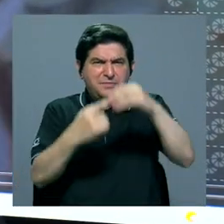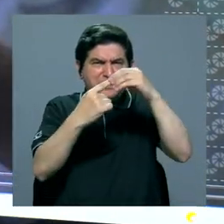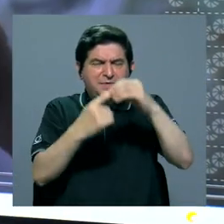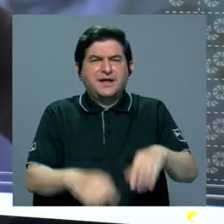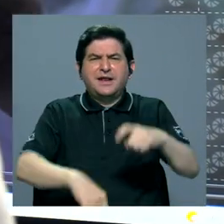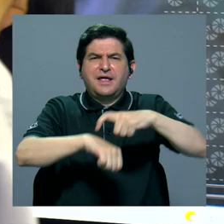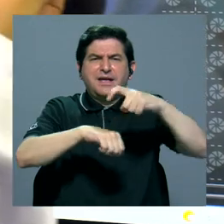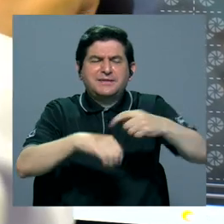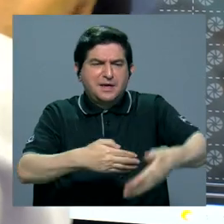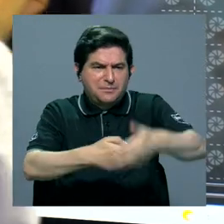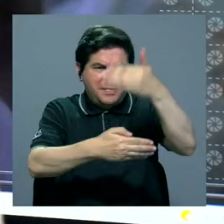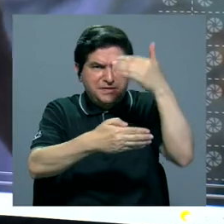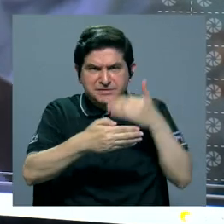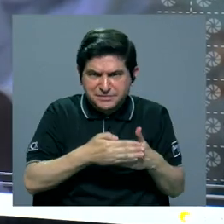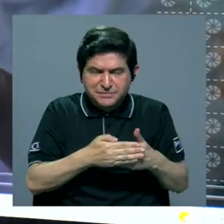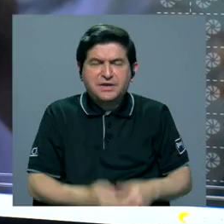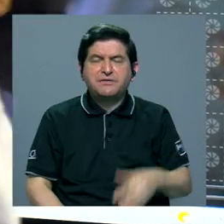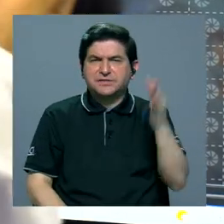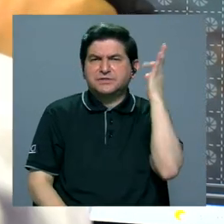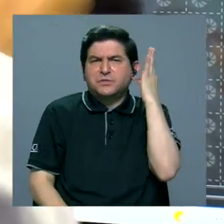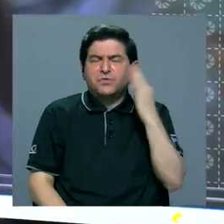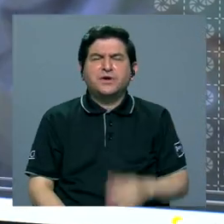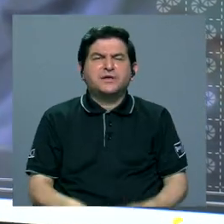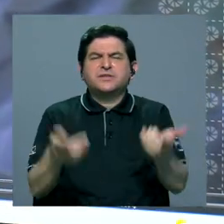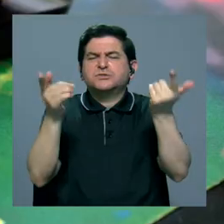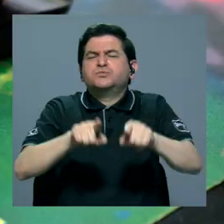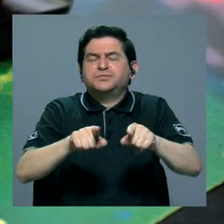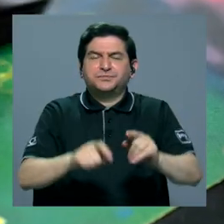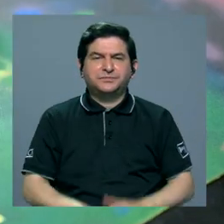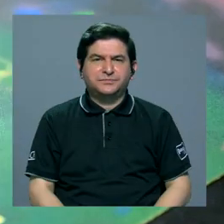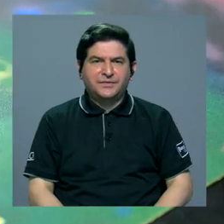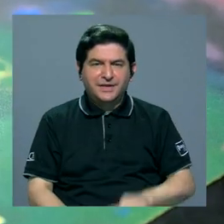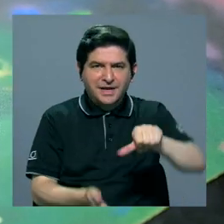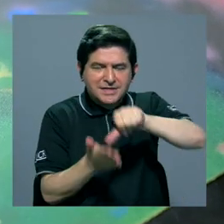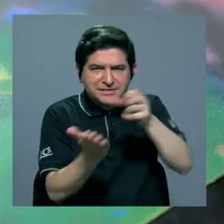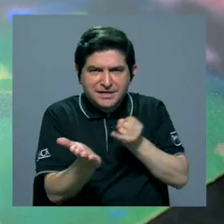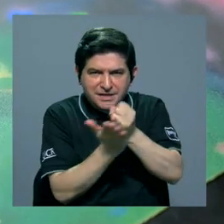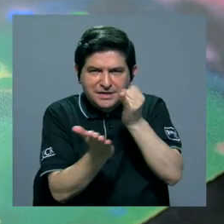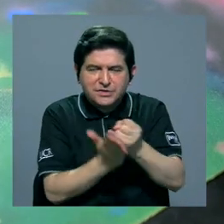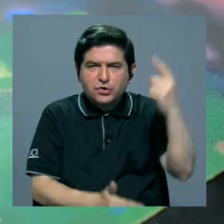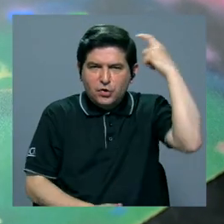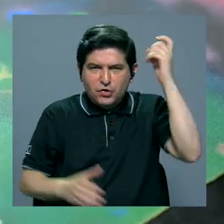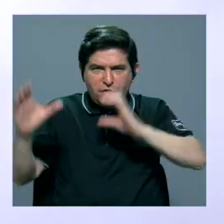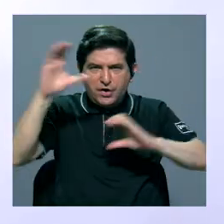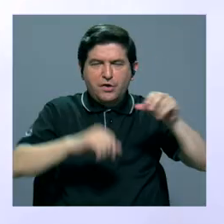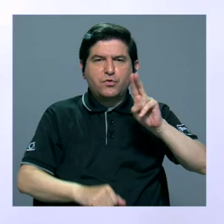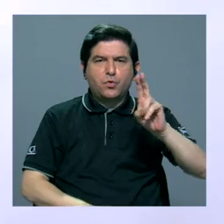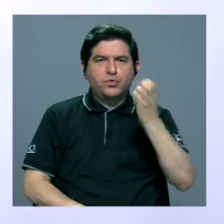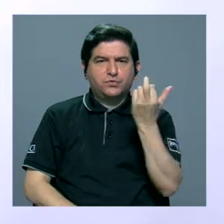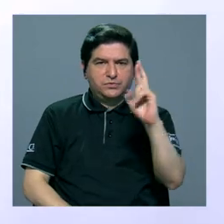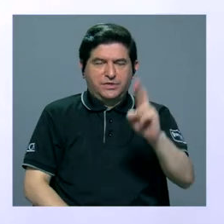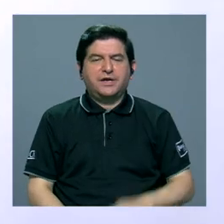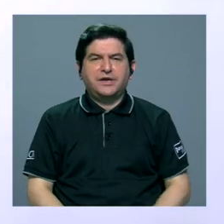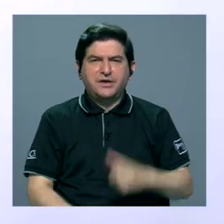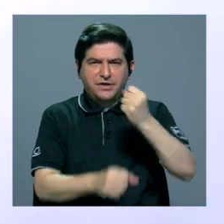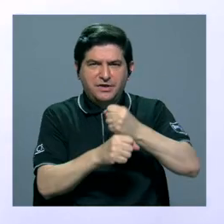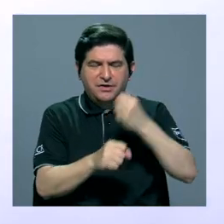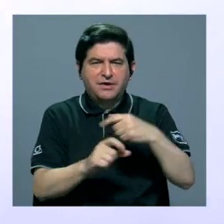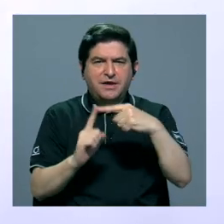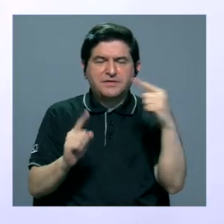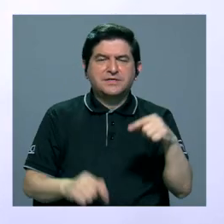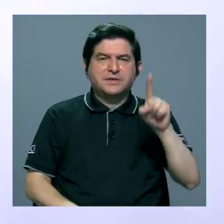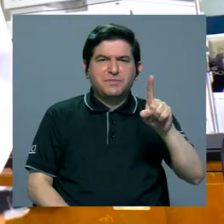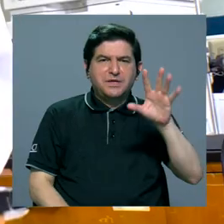en las etapas preclínicas en las mujeres. El Centro de Investigación en Neurociencia de la UCR opera desde el